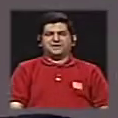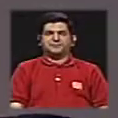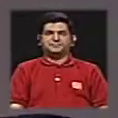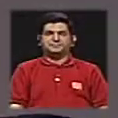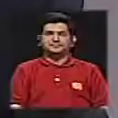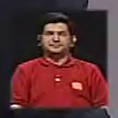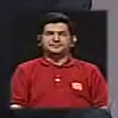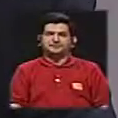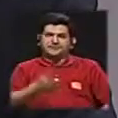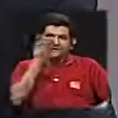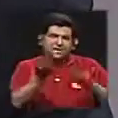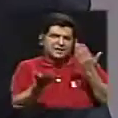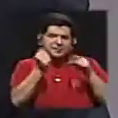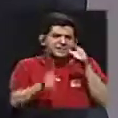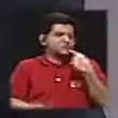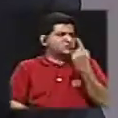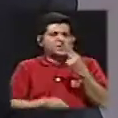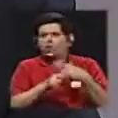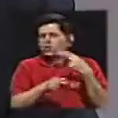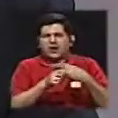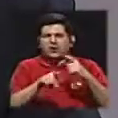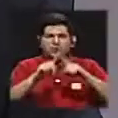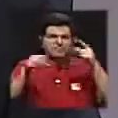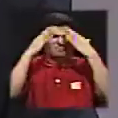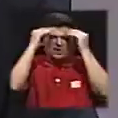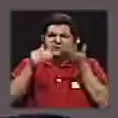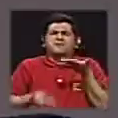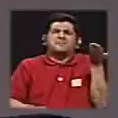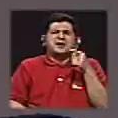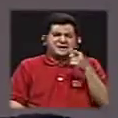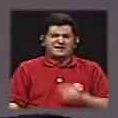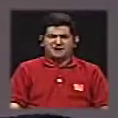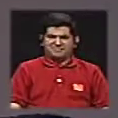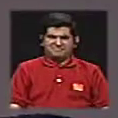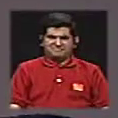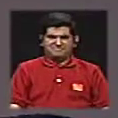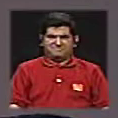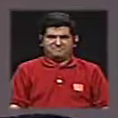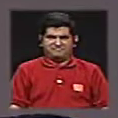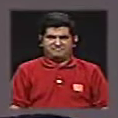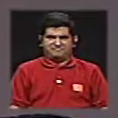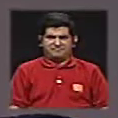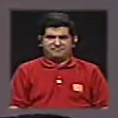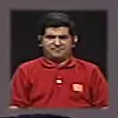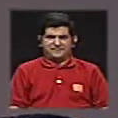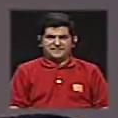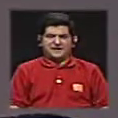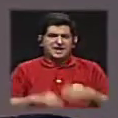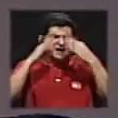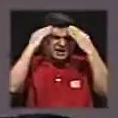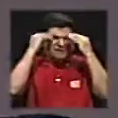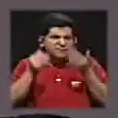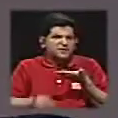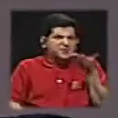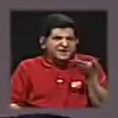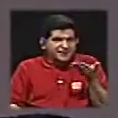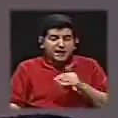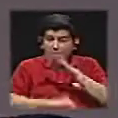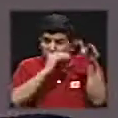Uh-huh. Okay, quizás usted no de nombres, pero ¿qué le informaban al doctor? ¿Qué le informaban?